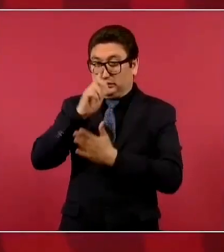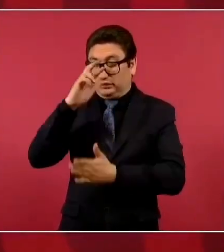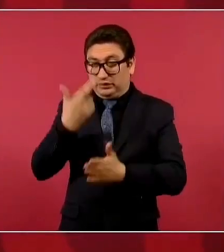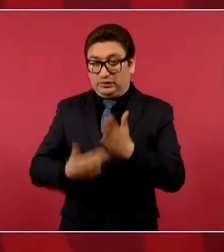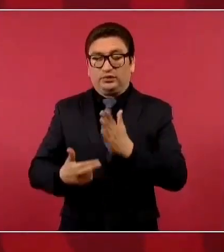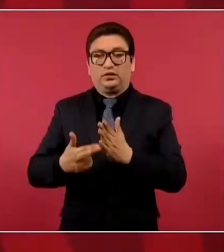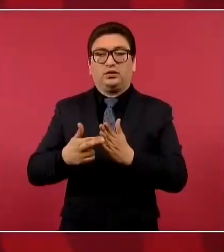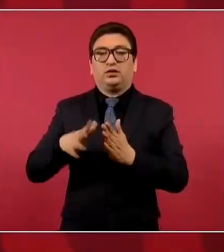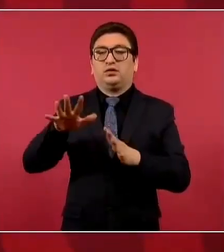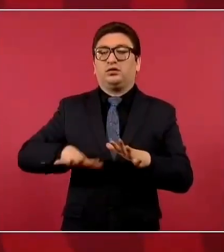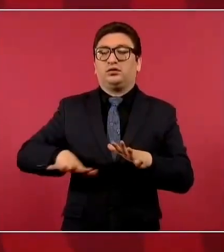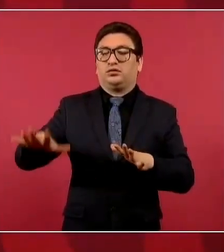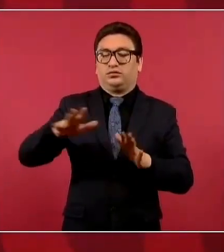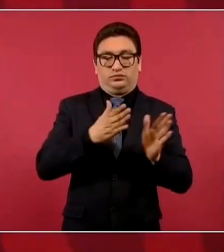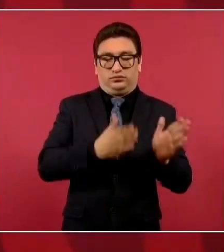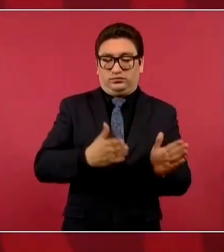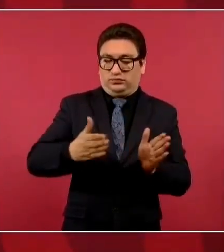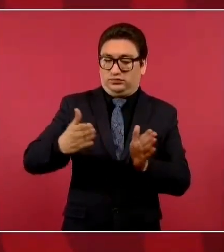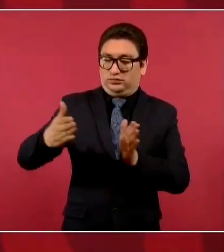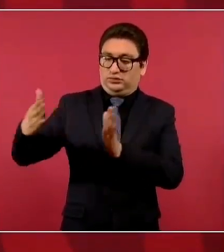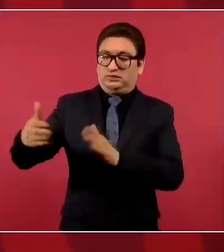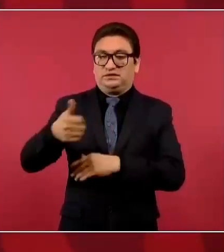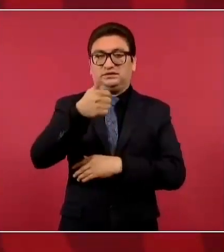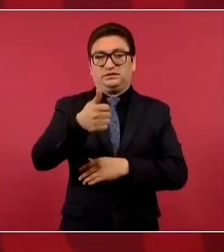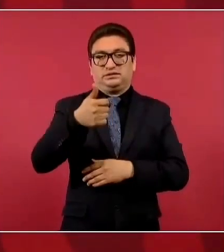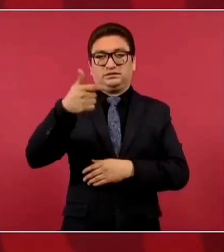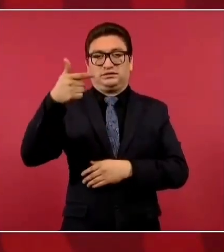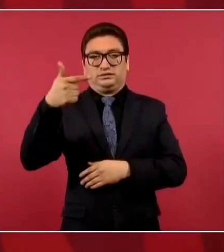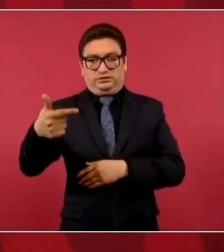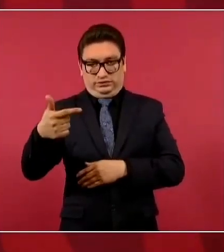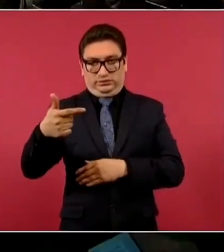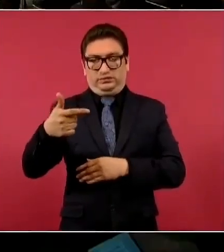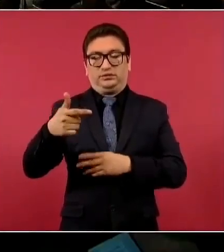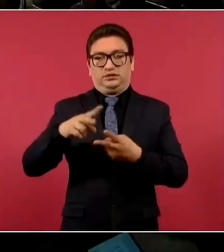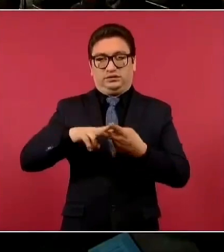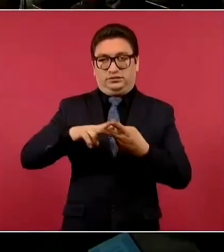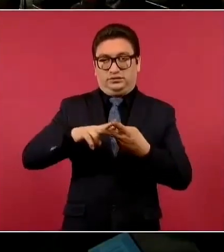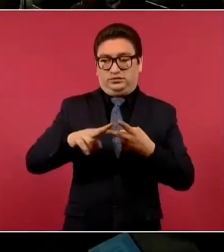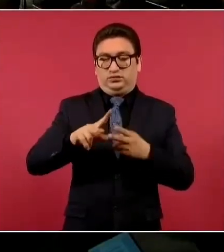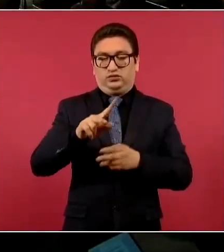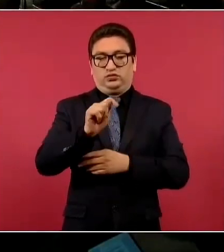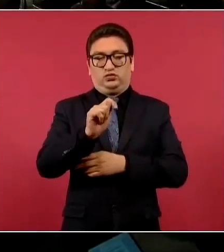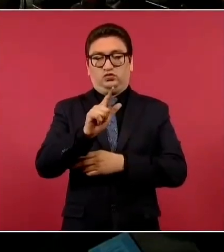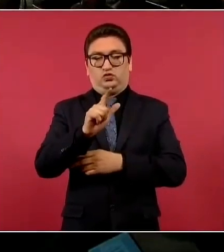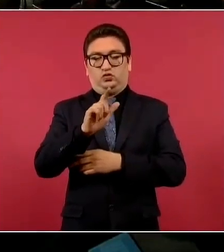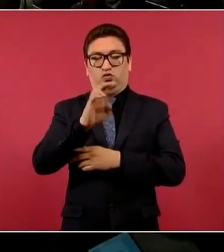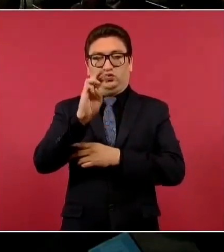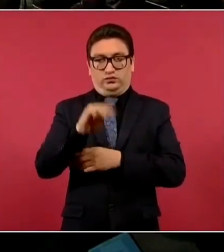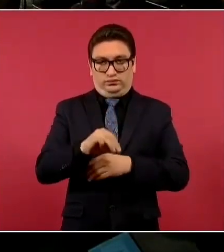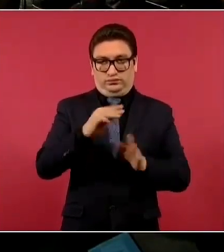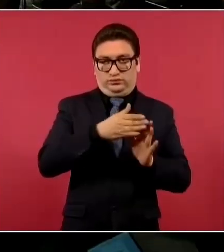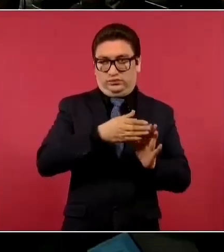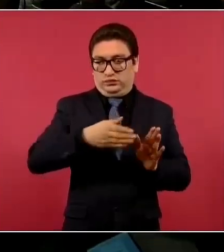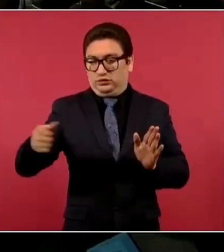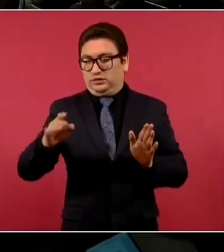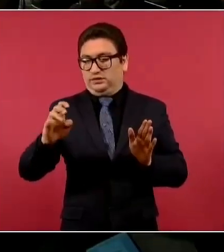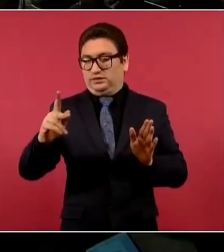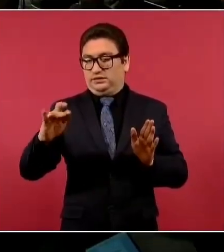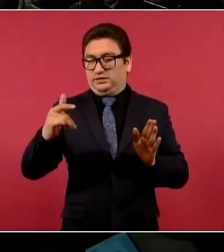el tramo 6 y 7 del Tren Maya, que es de Tulum a